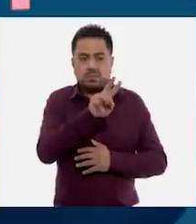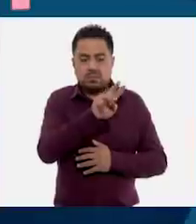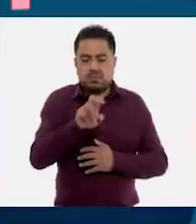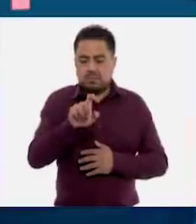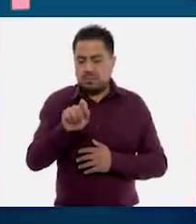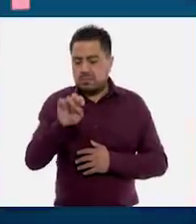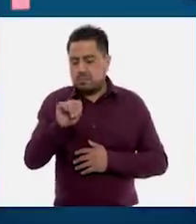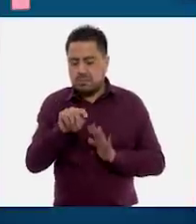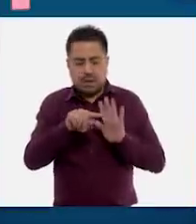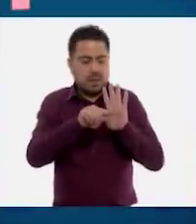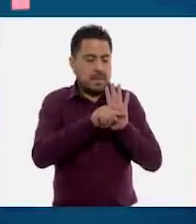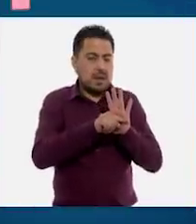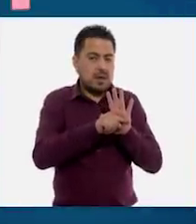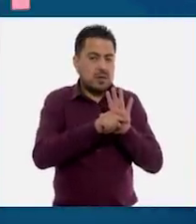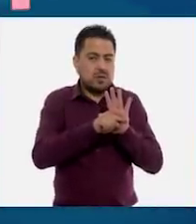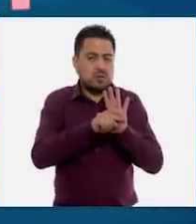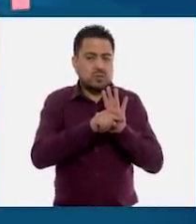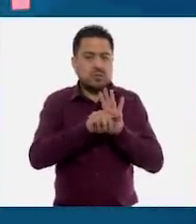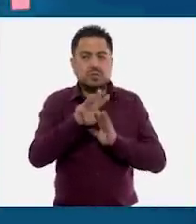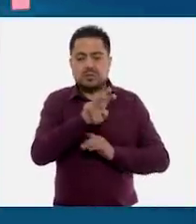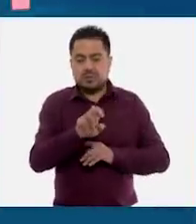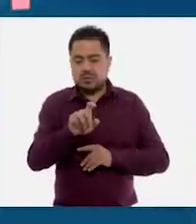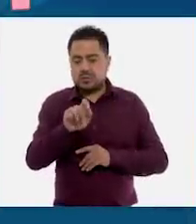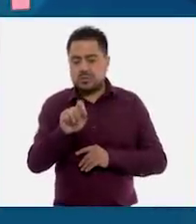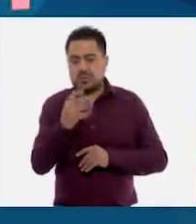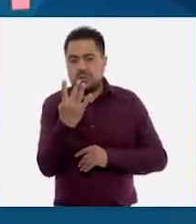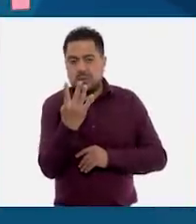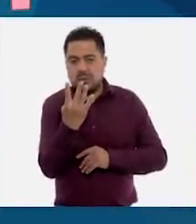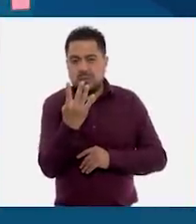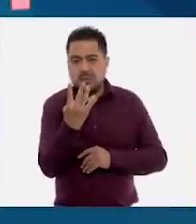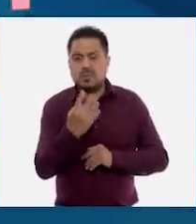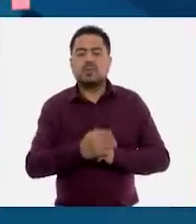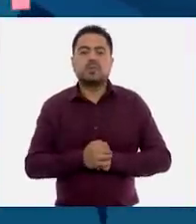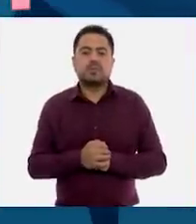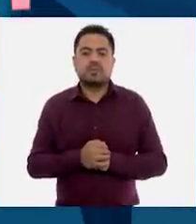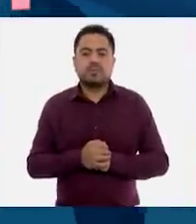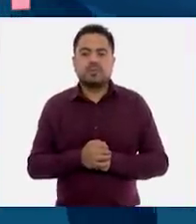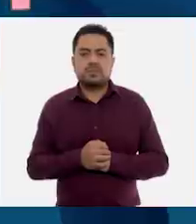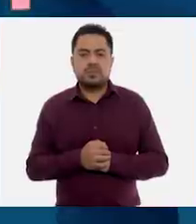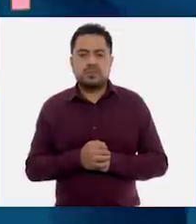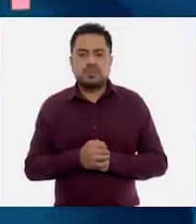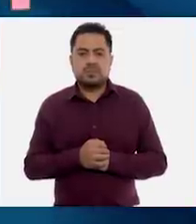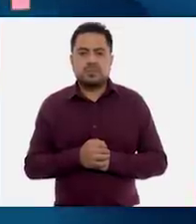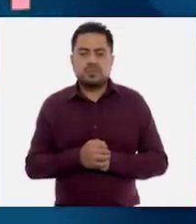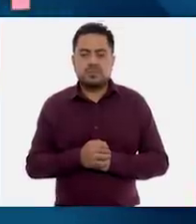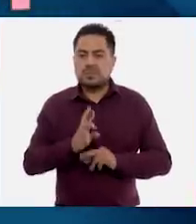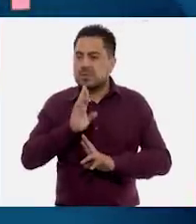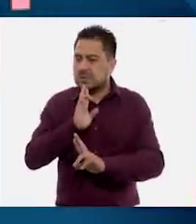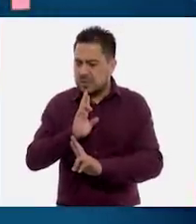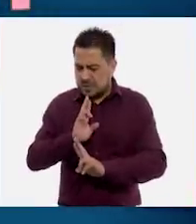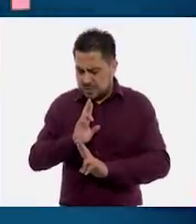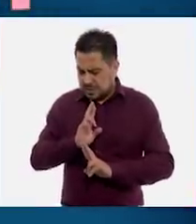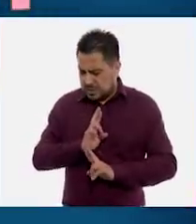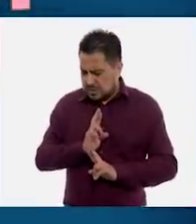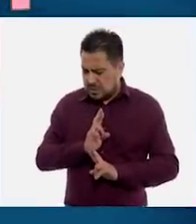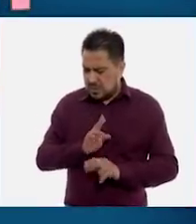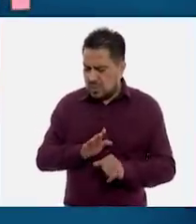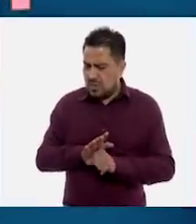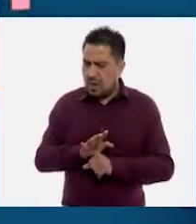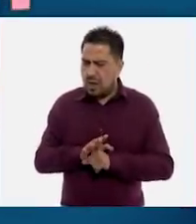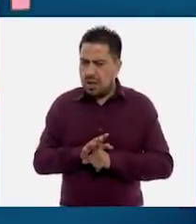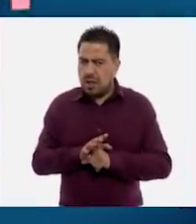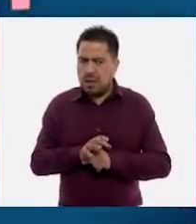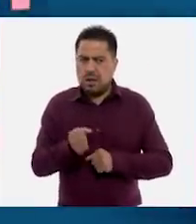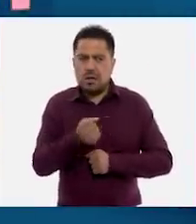329 menos 324. Y el resultado nos